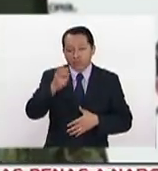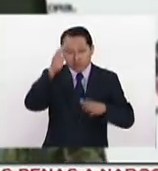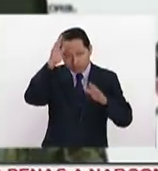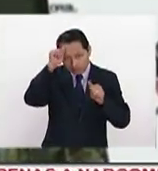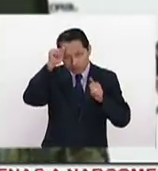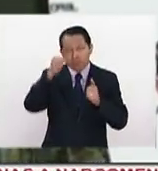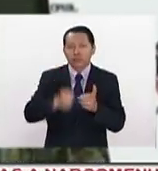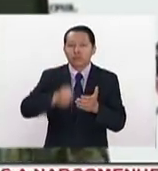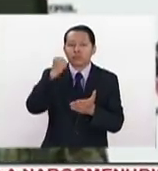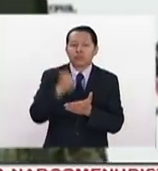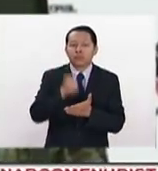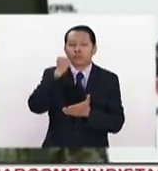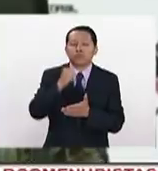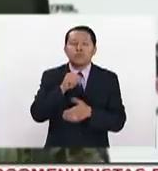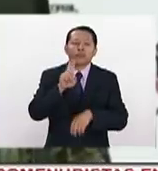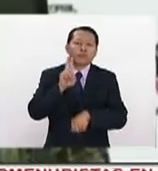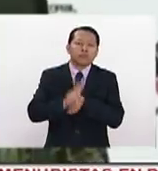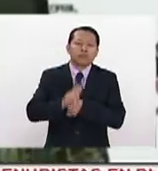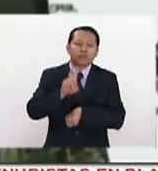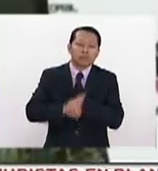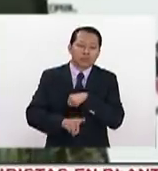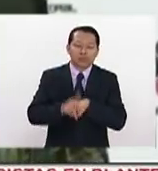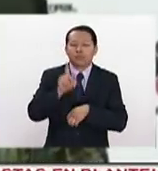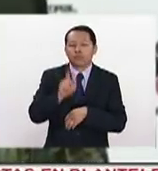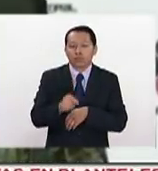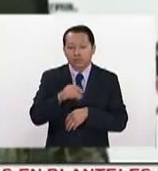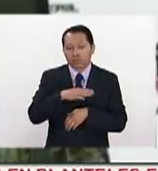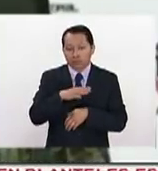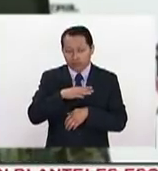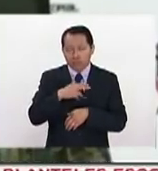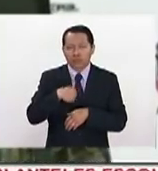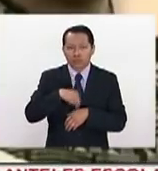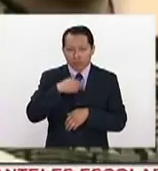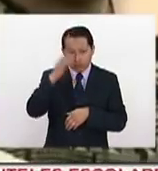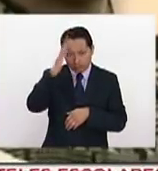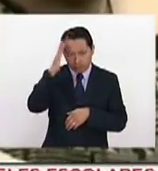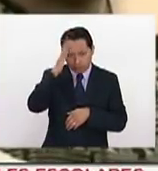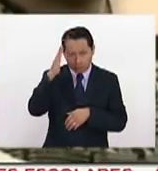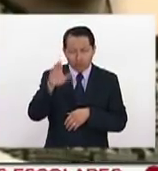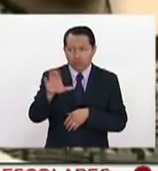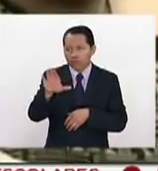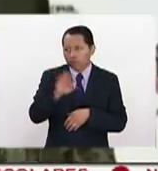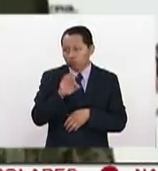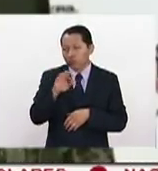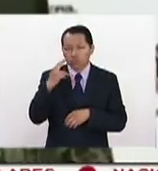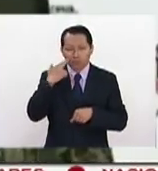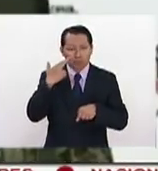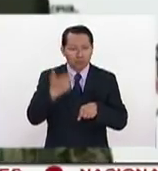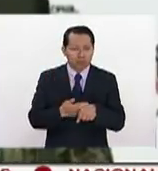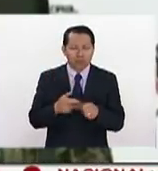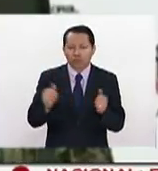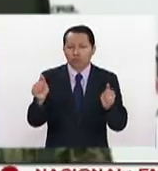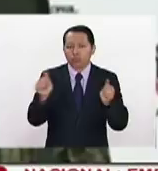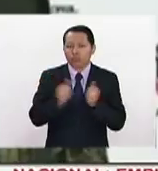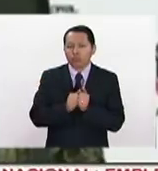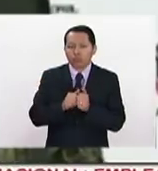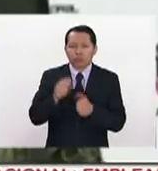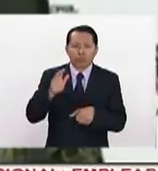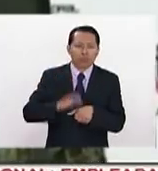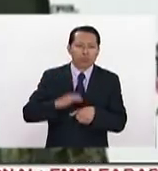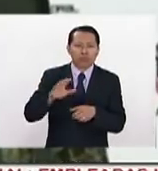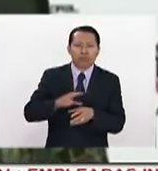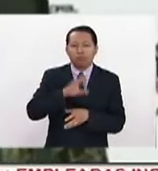se ratifica que en Venezuela se escogen nuestros líderes y representantes con las más amplias